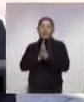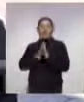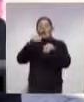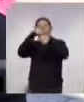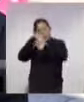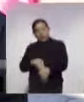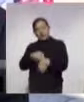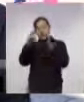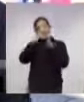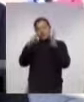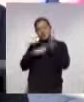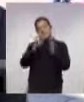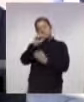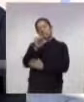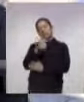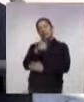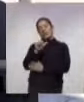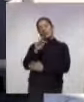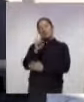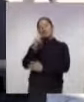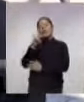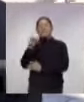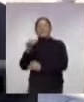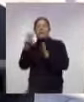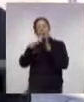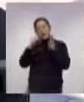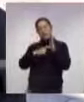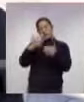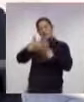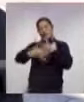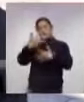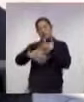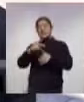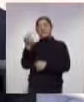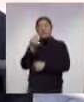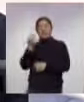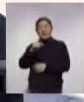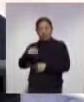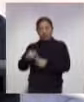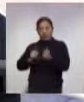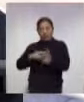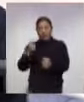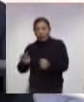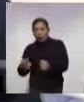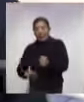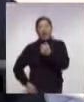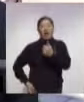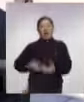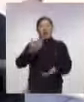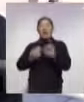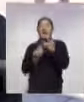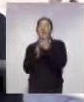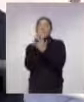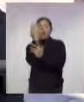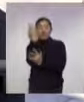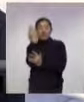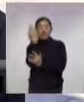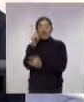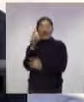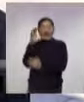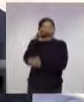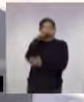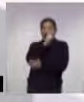la Semarnat Zagarpa, en donde tienen que hacerlo a las primeras horas del día, no en las horas de mayor calor y sobre todo cuando